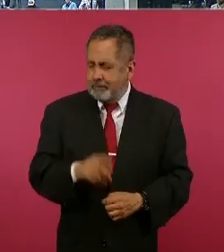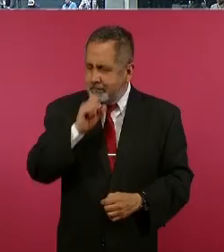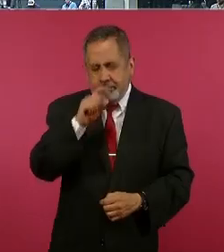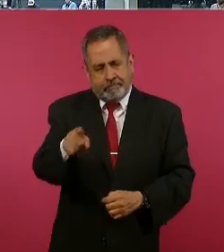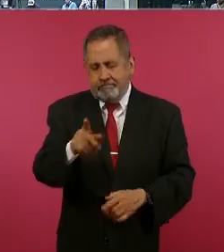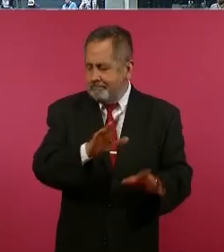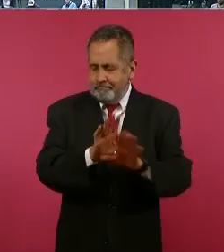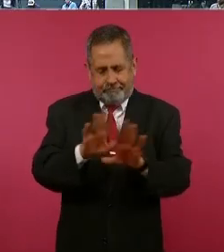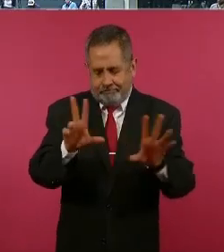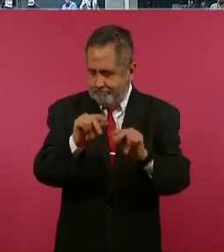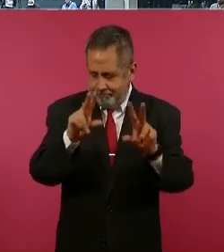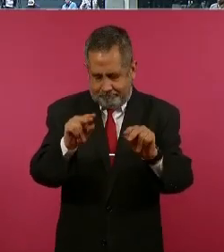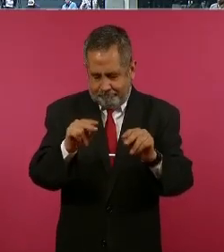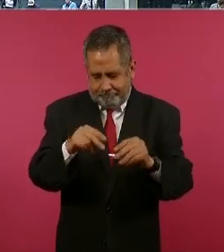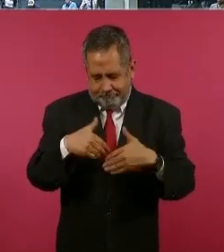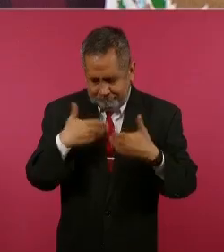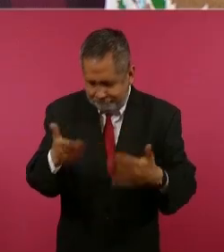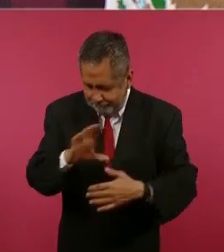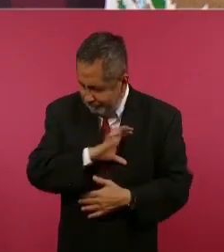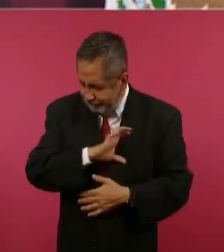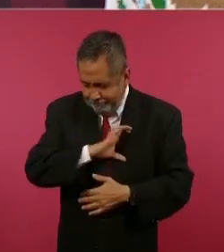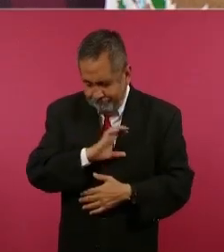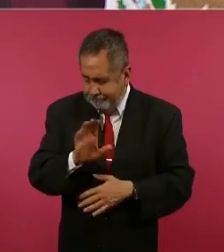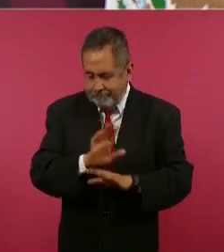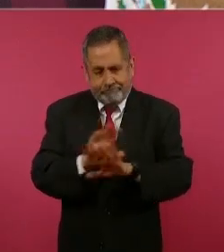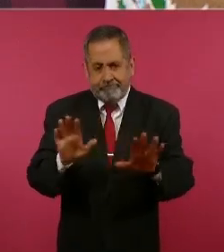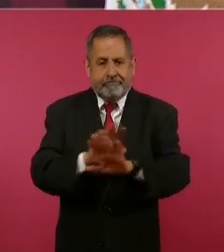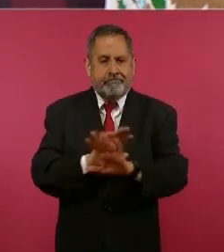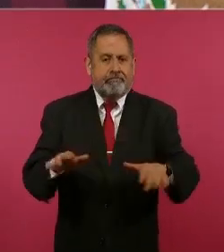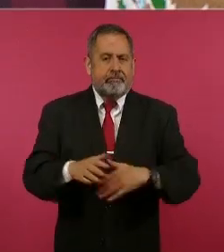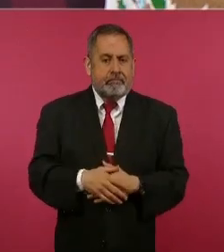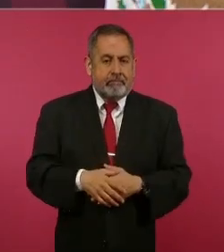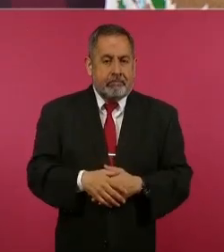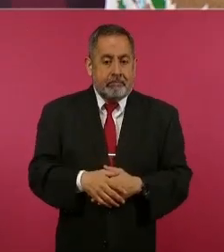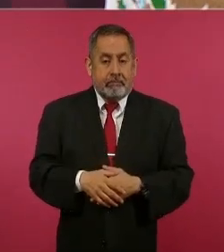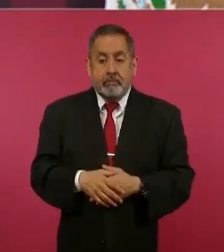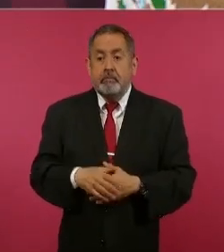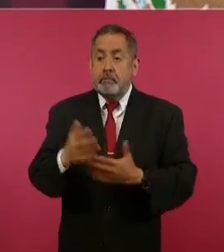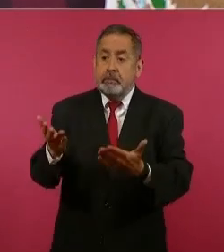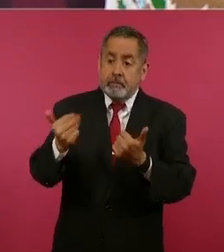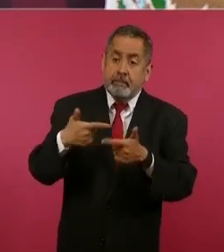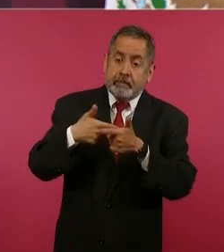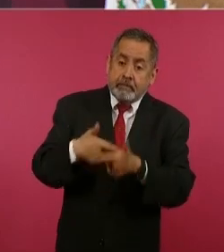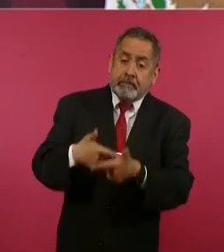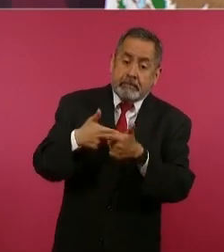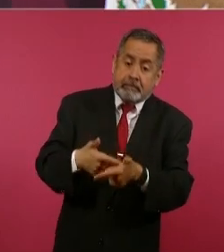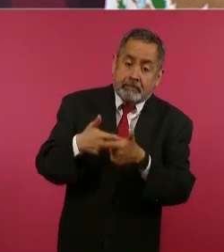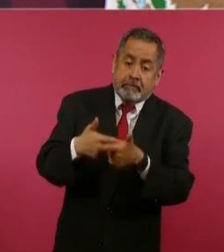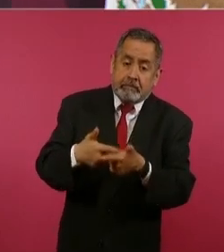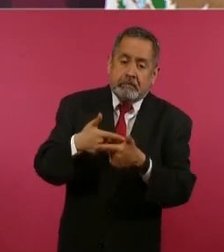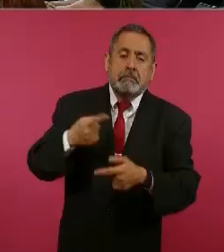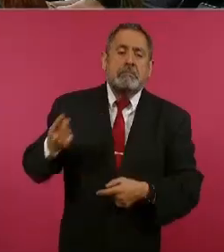Tampoco, con todo mi cariño, porque si no, no termino.